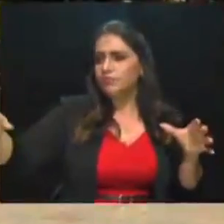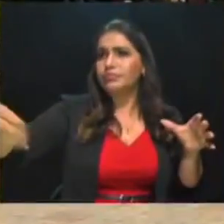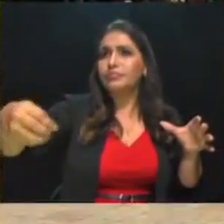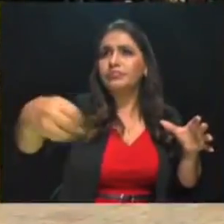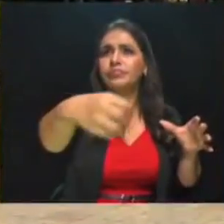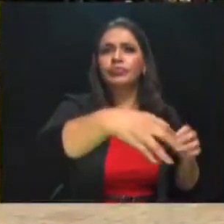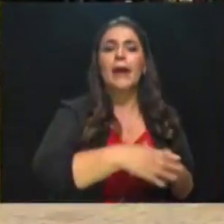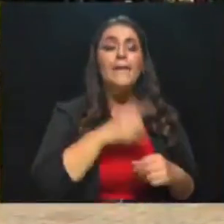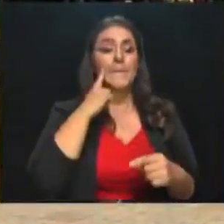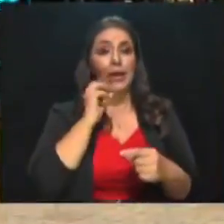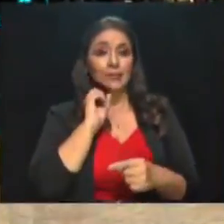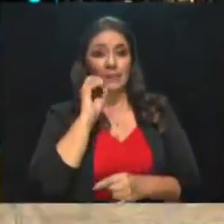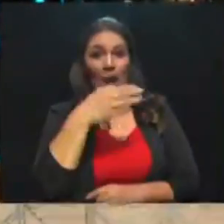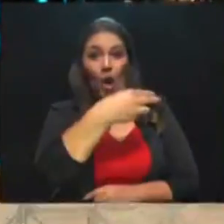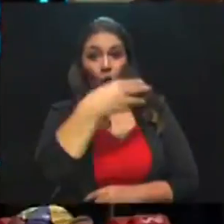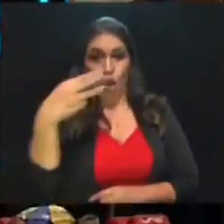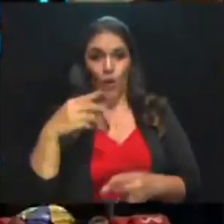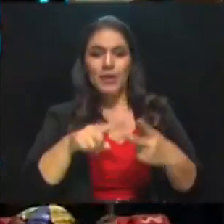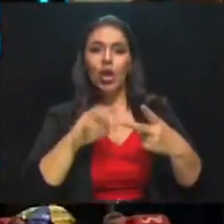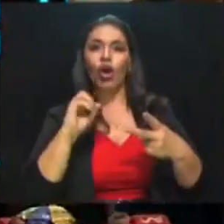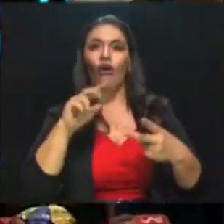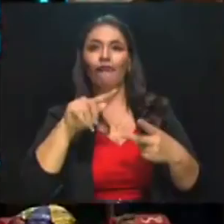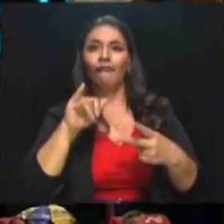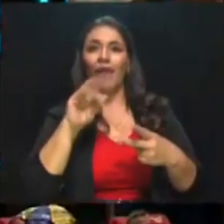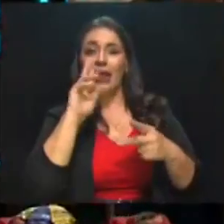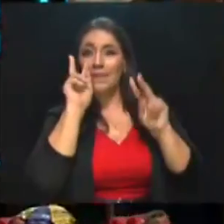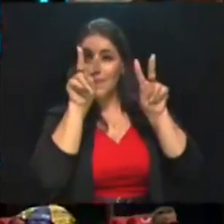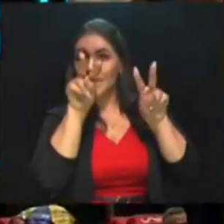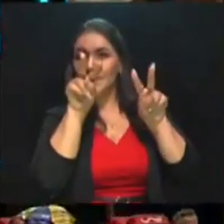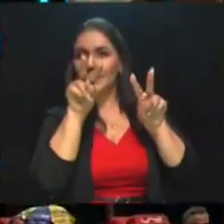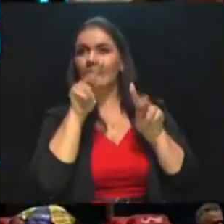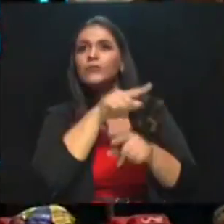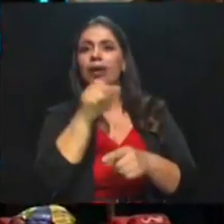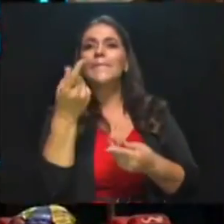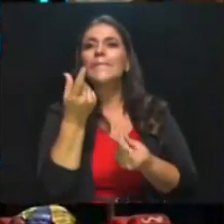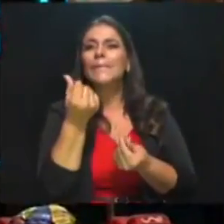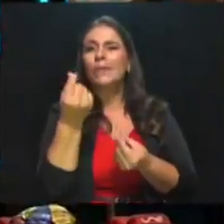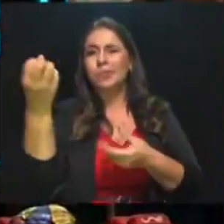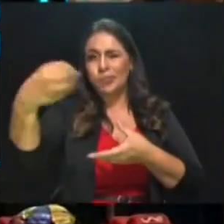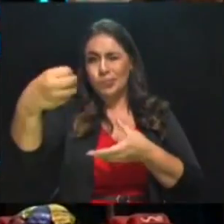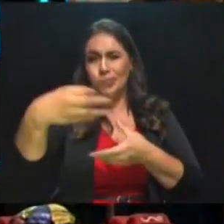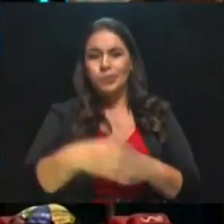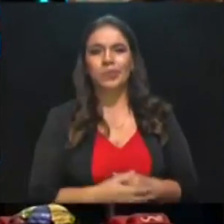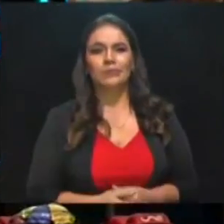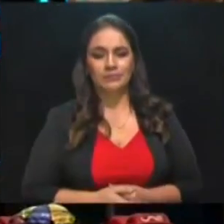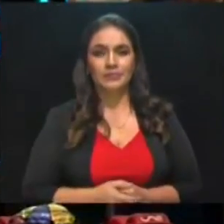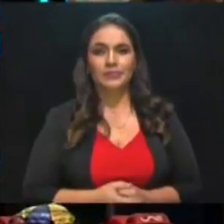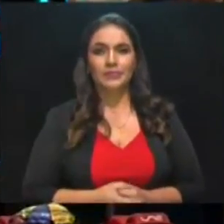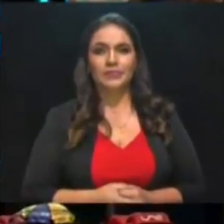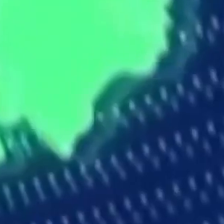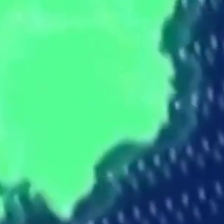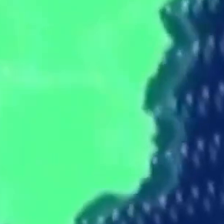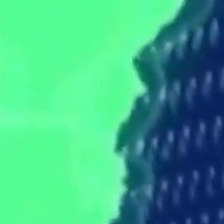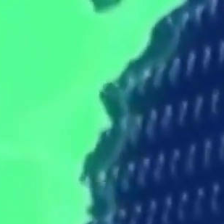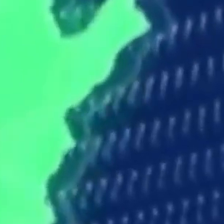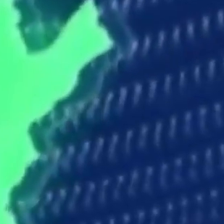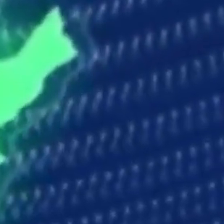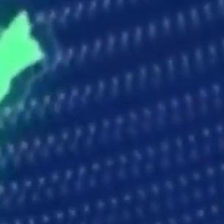de las cuentas de ahorro de Bancolombia y Confiar, que aparecen en pantalla y en las que se pueden realizar los aportes.